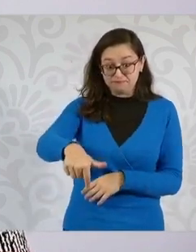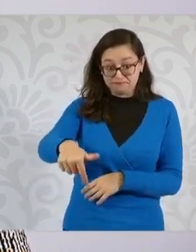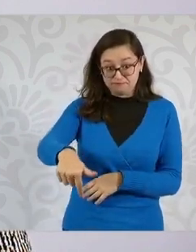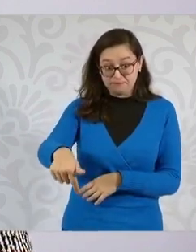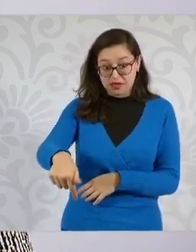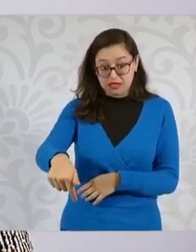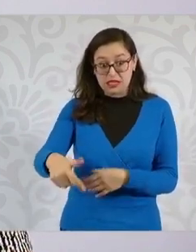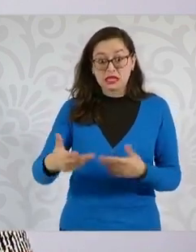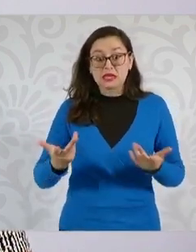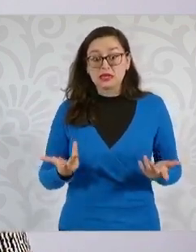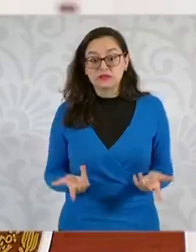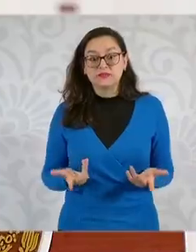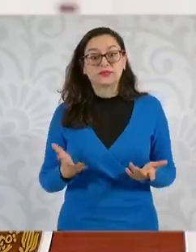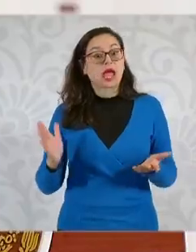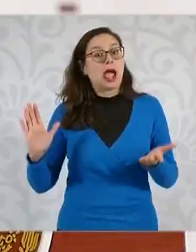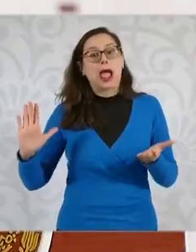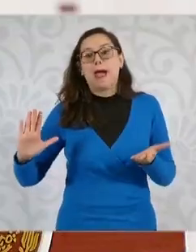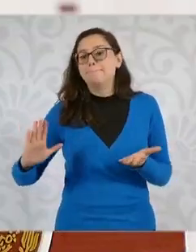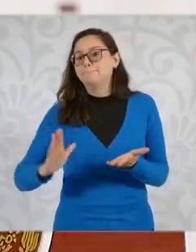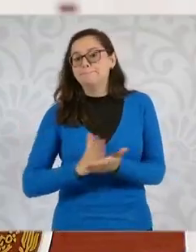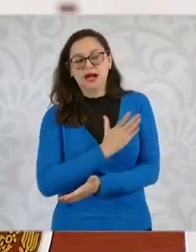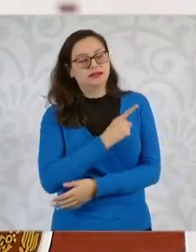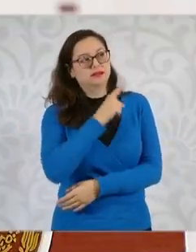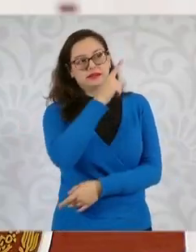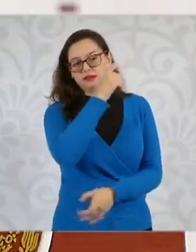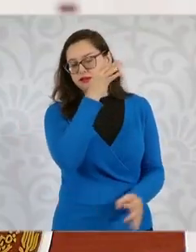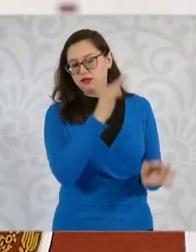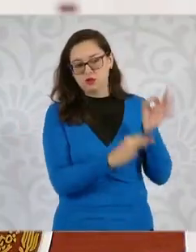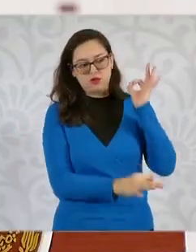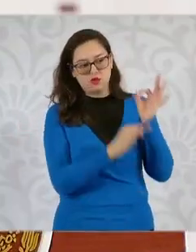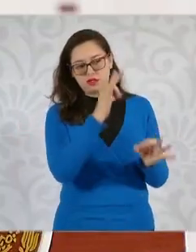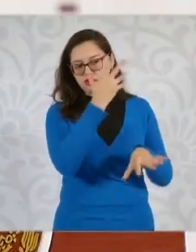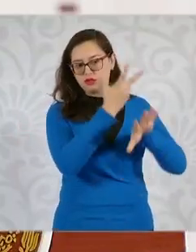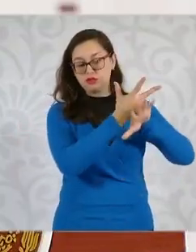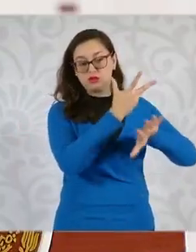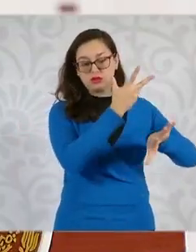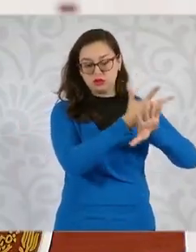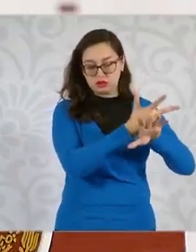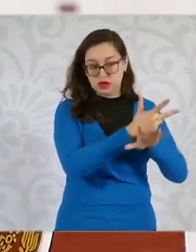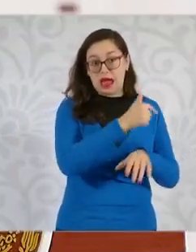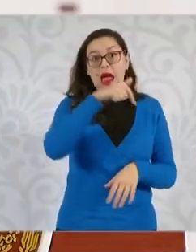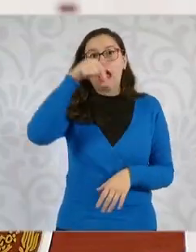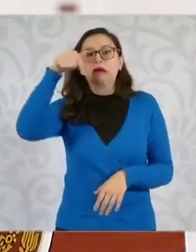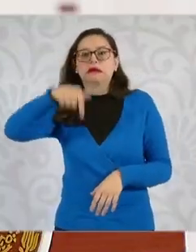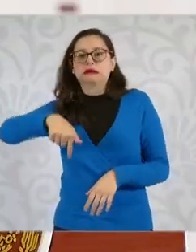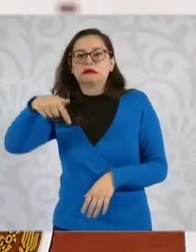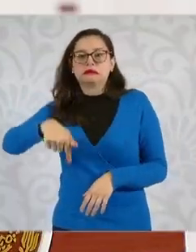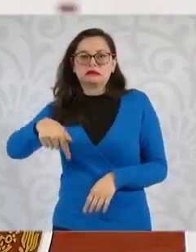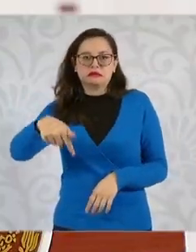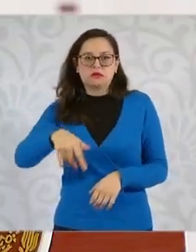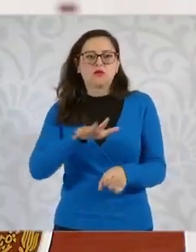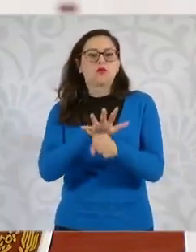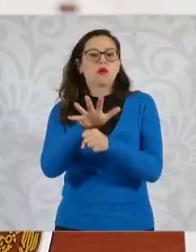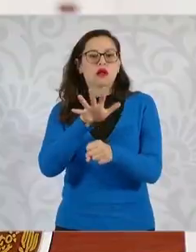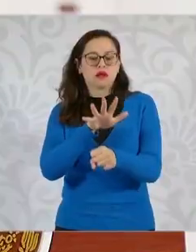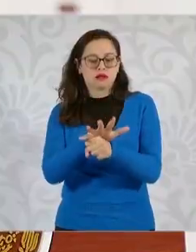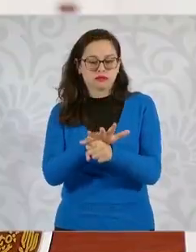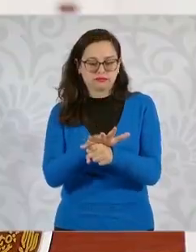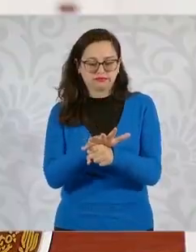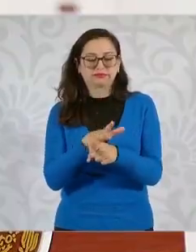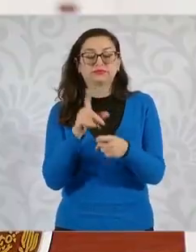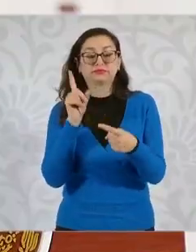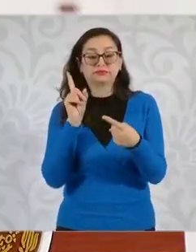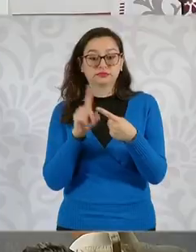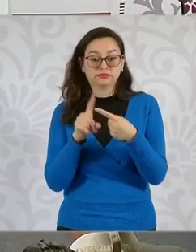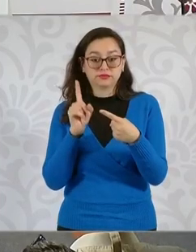tienen vinculación con el proceso penal de Estados Unidos, se encuentra. la relacionada